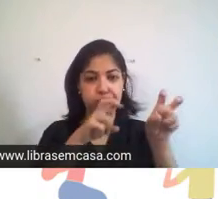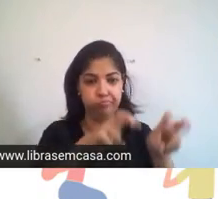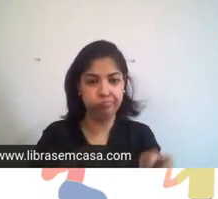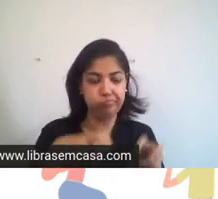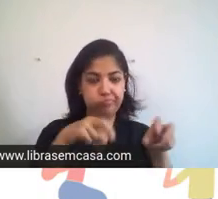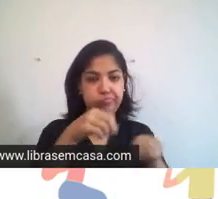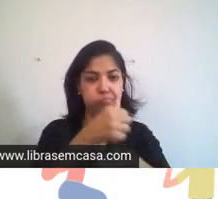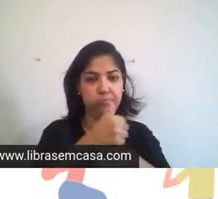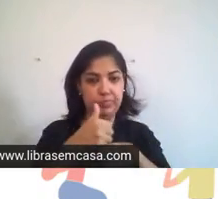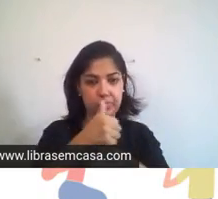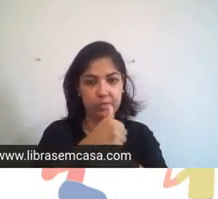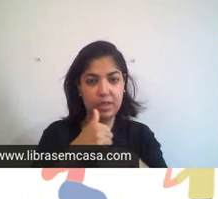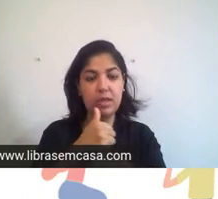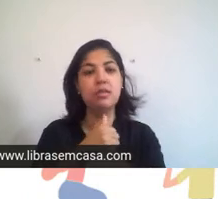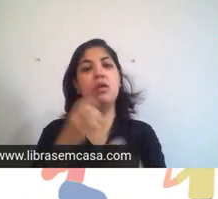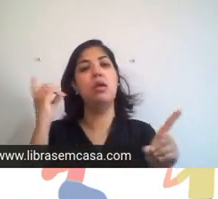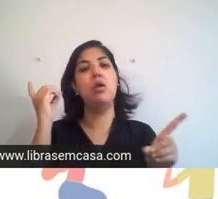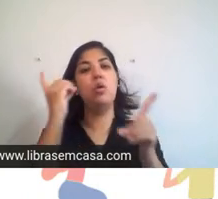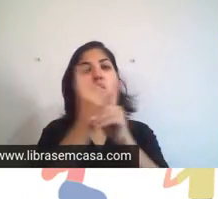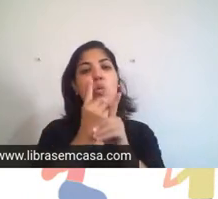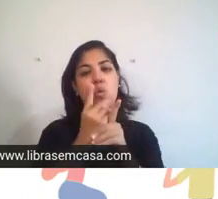un montón de solidaridad